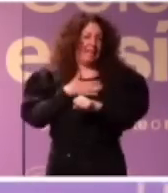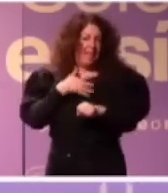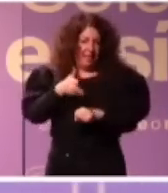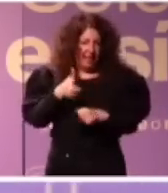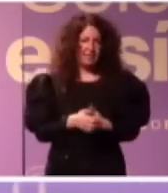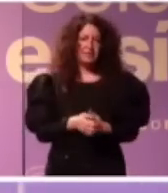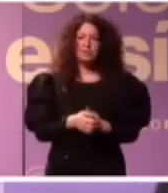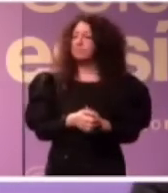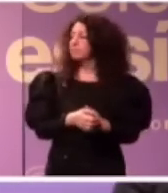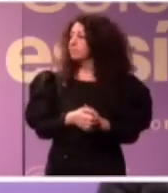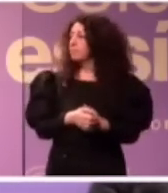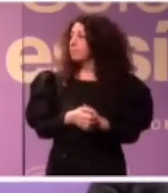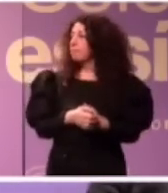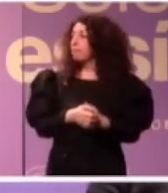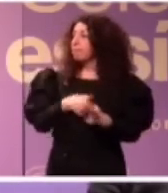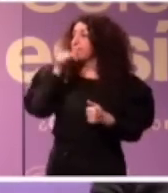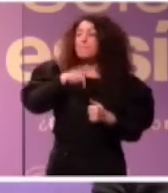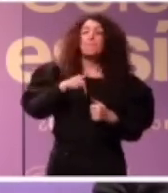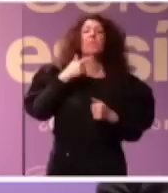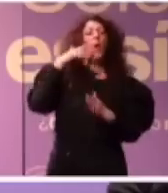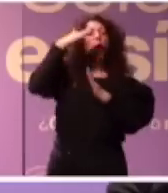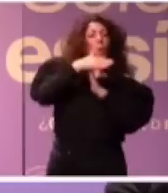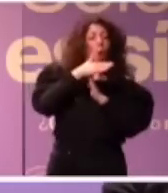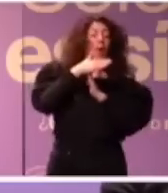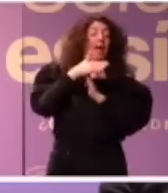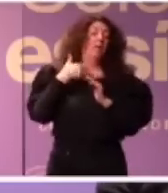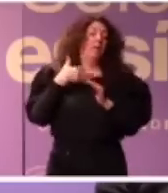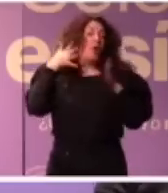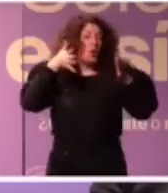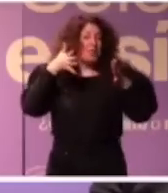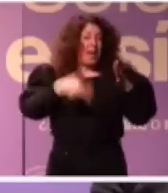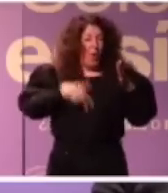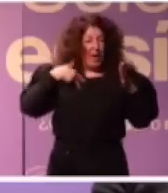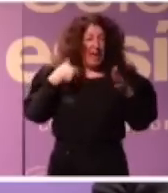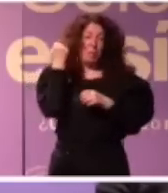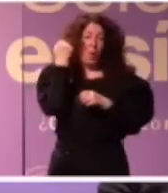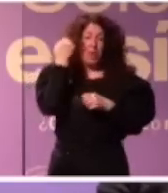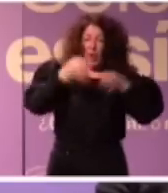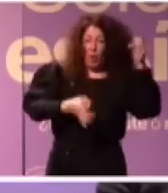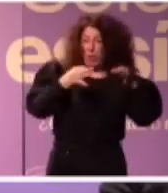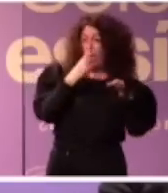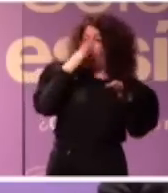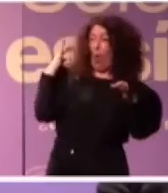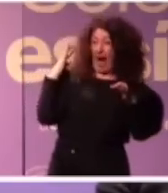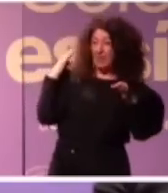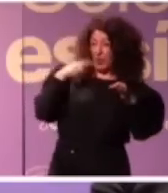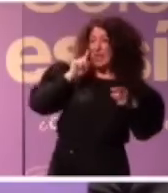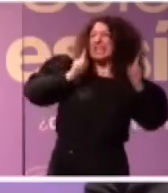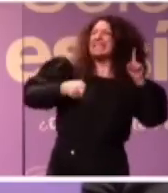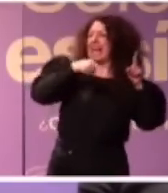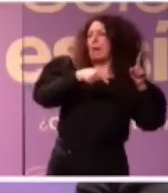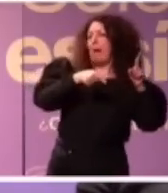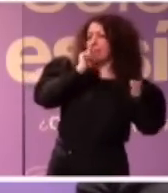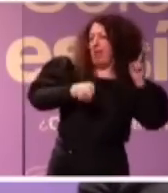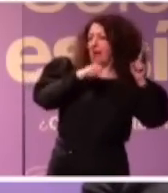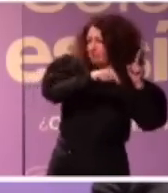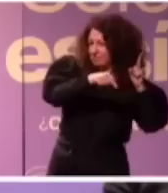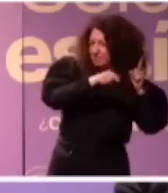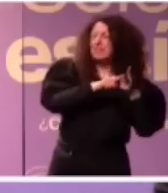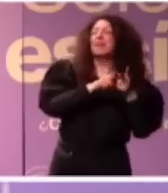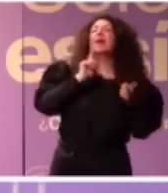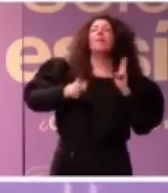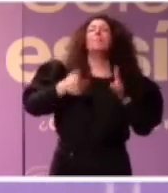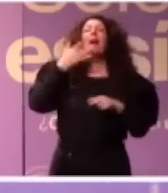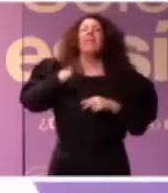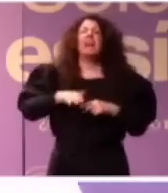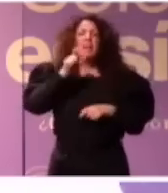Ese quien manda aquí es el del bloqueo del Consejo General del Poder Judicial desde hace 4 años. Ese quien manda aquí es